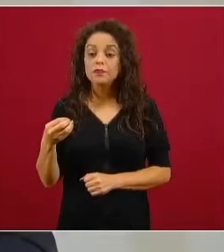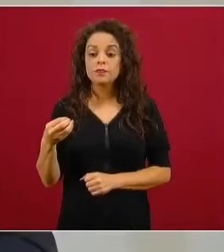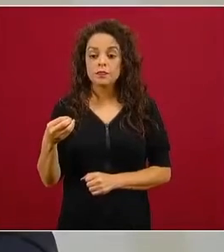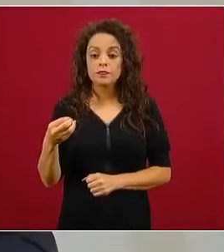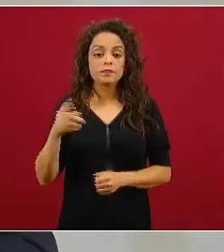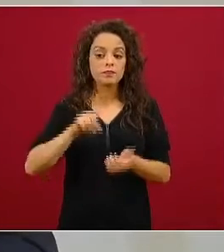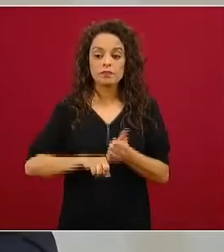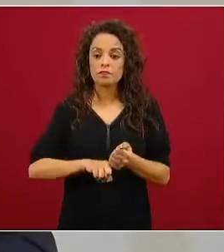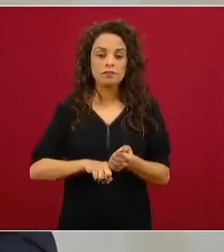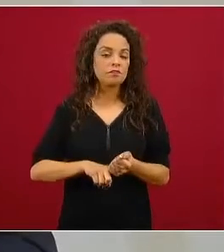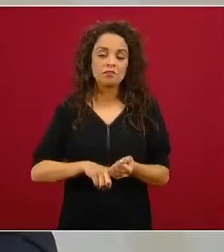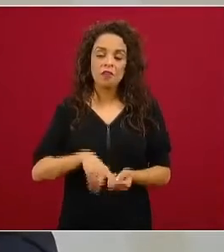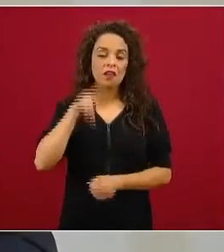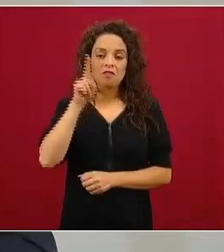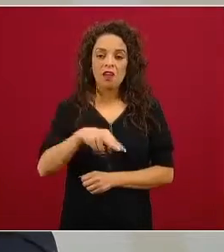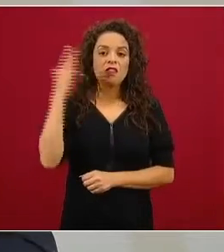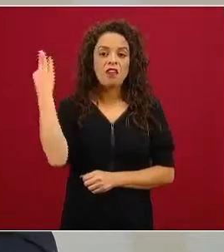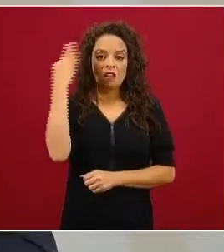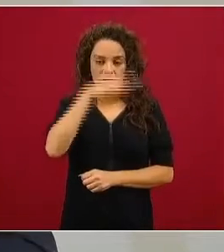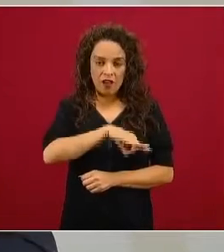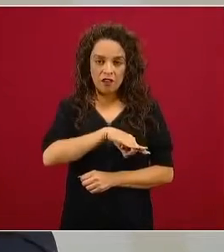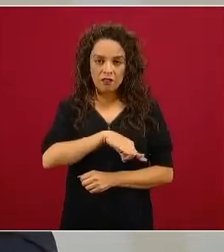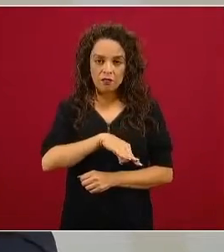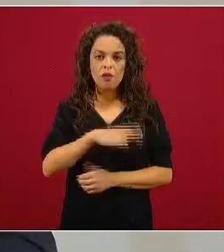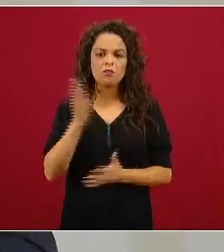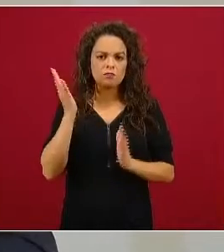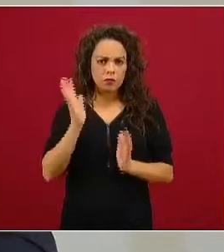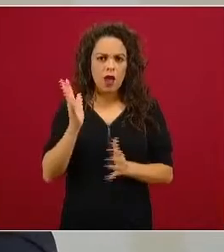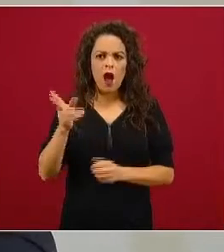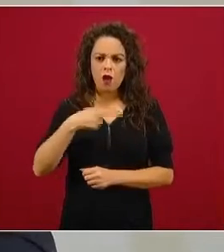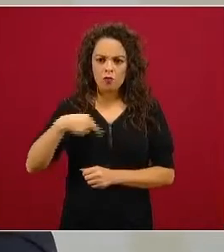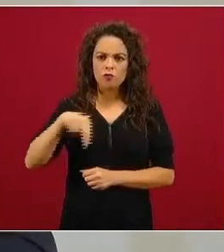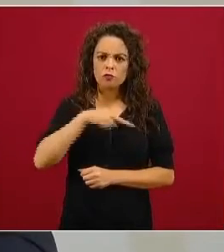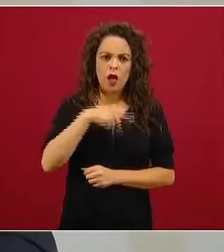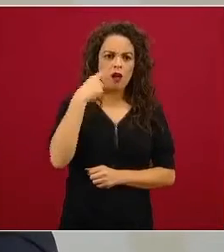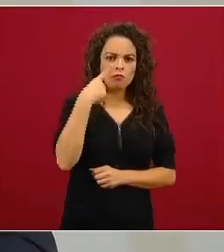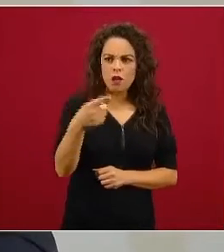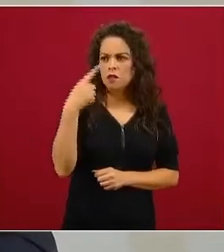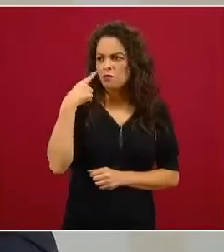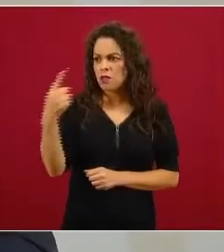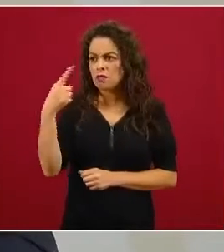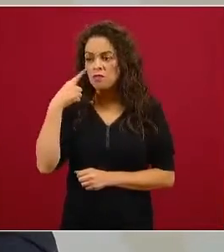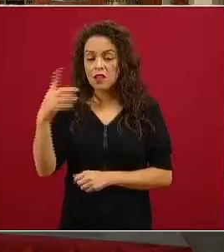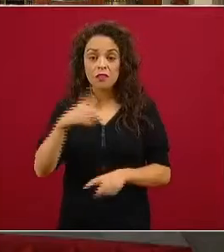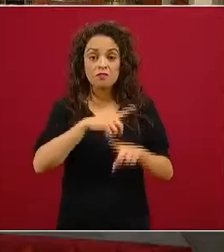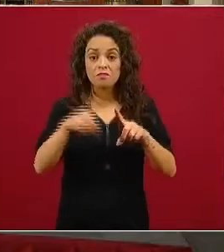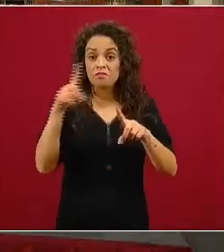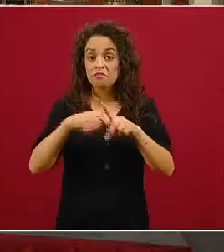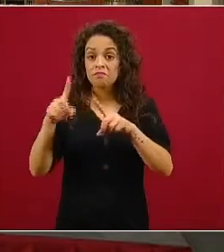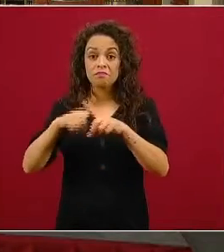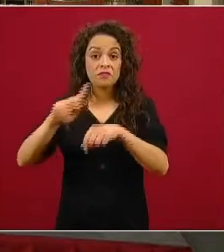informaciones desinformadas, o sea, las personas que están afirmando cosas que no son verdaderas por ignorancia, por no saber, por no conocer, pero hay